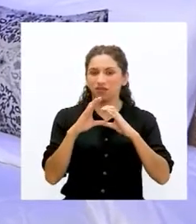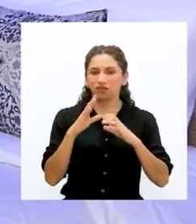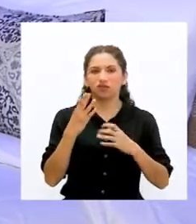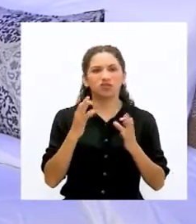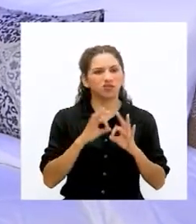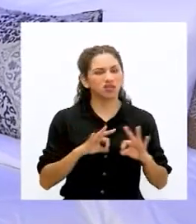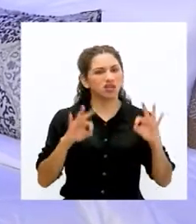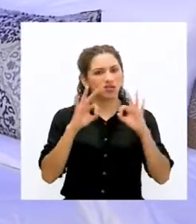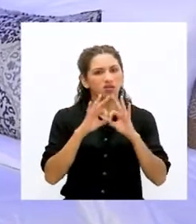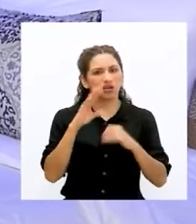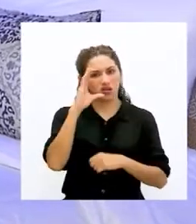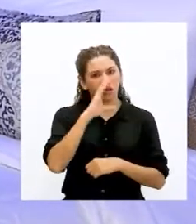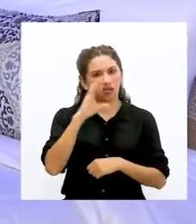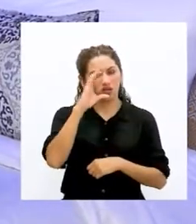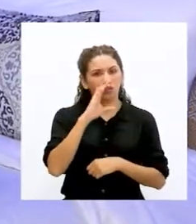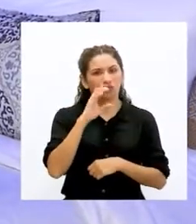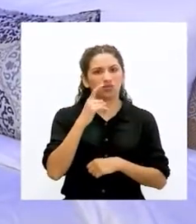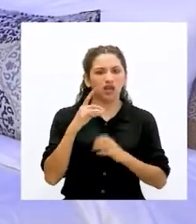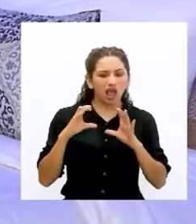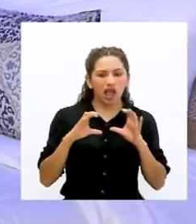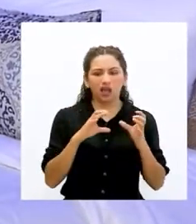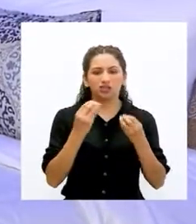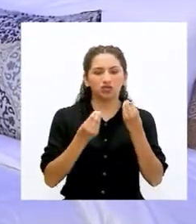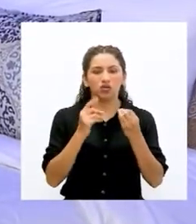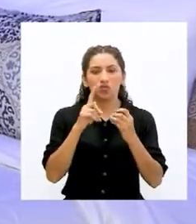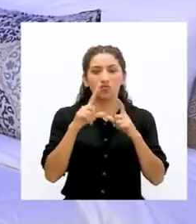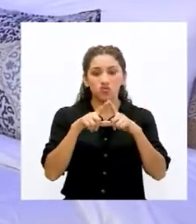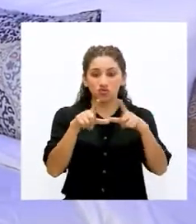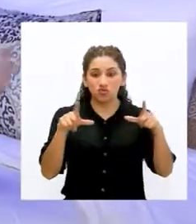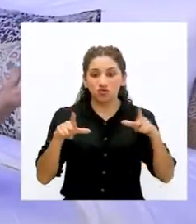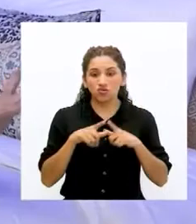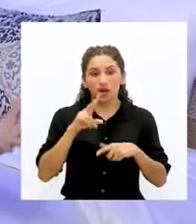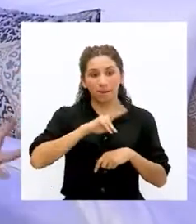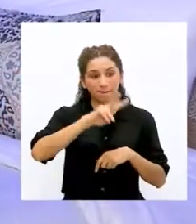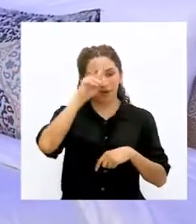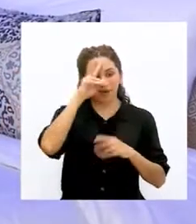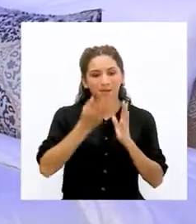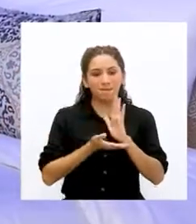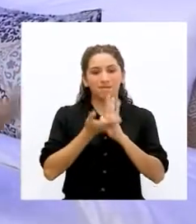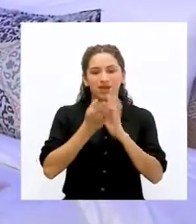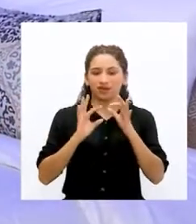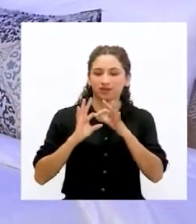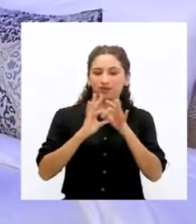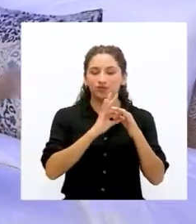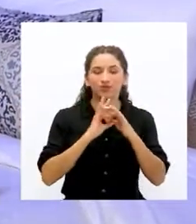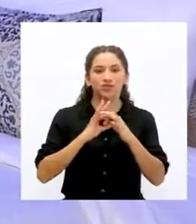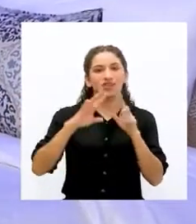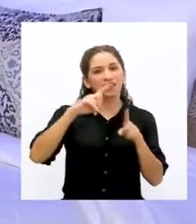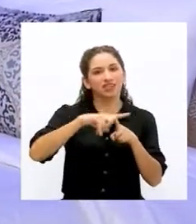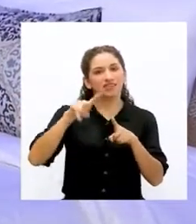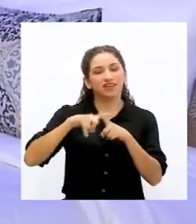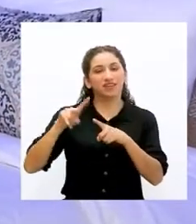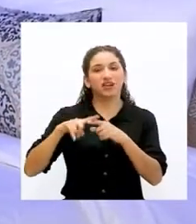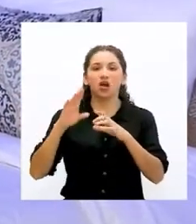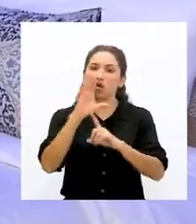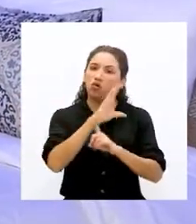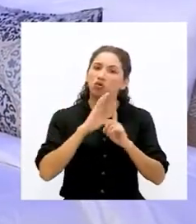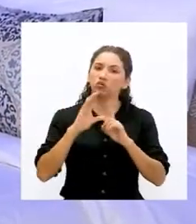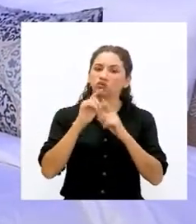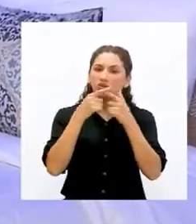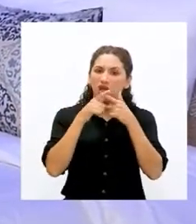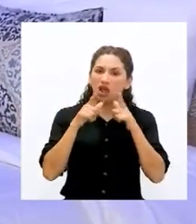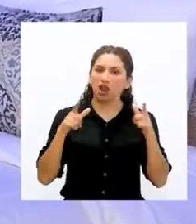acciones para crear una nación más unida, con nuestra gran diversidad y variedad de culturas y lenguas.